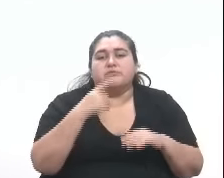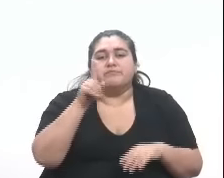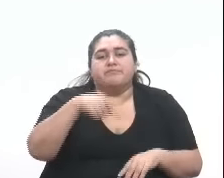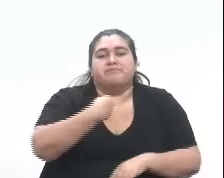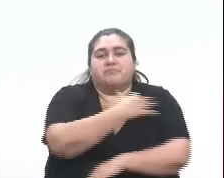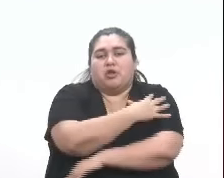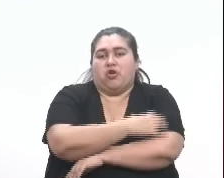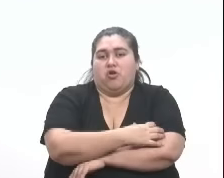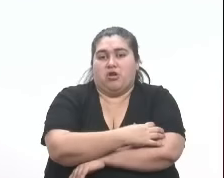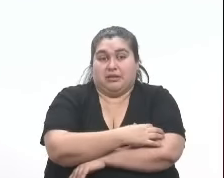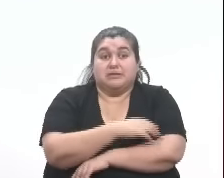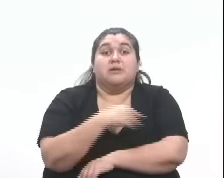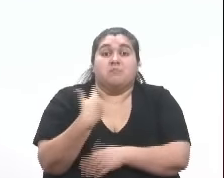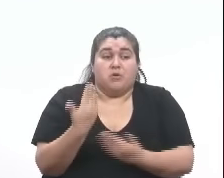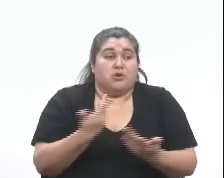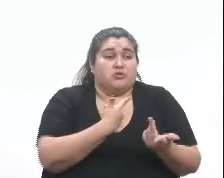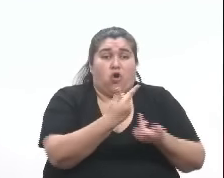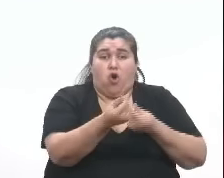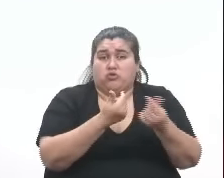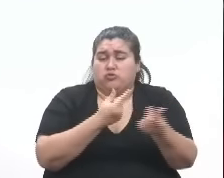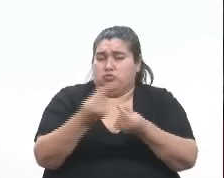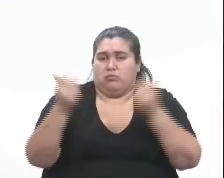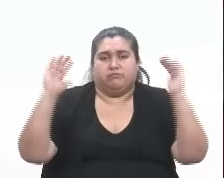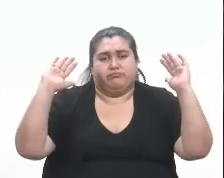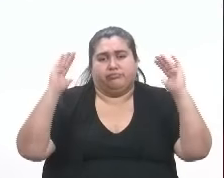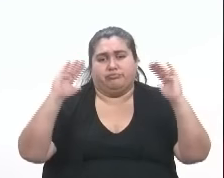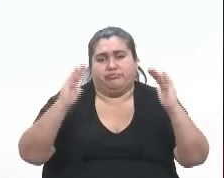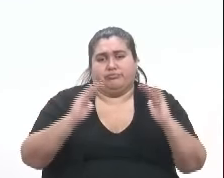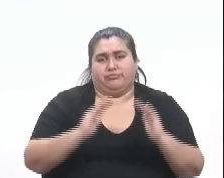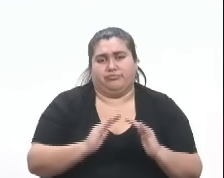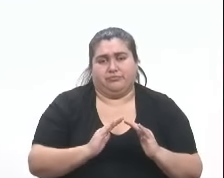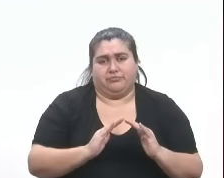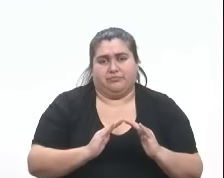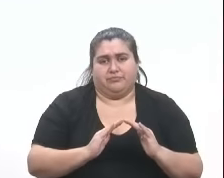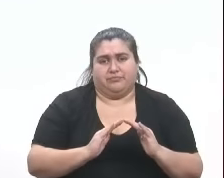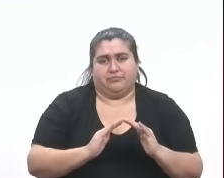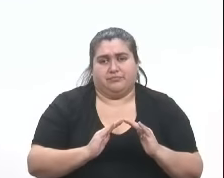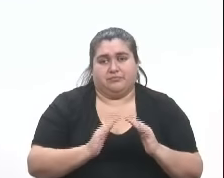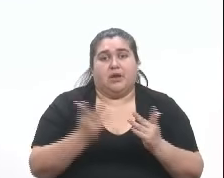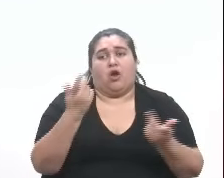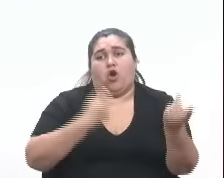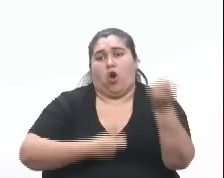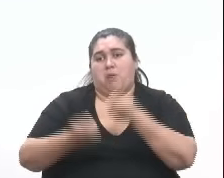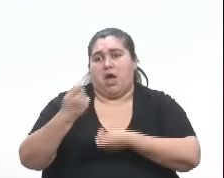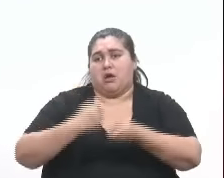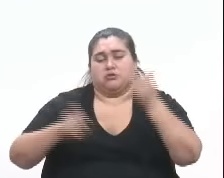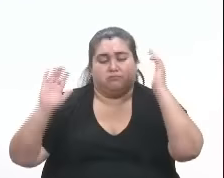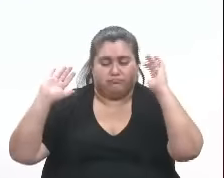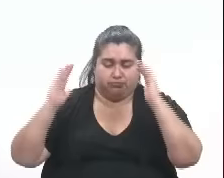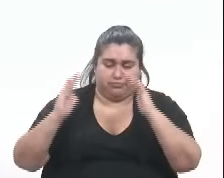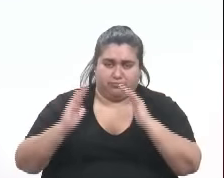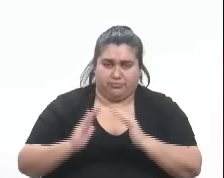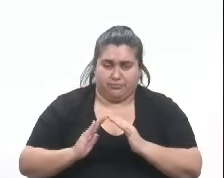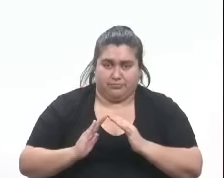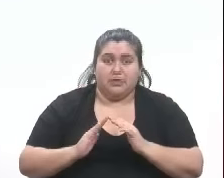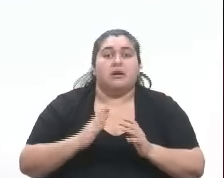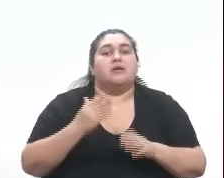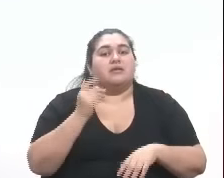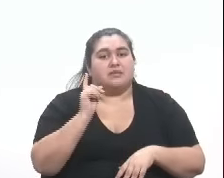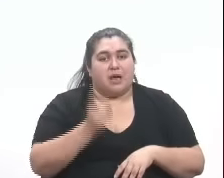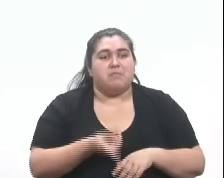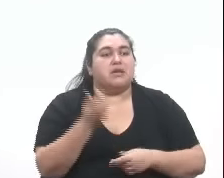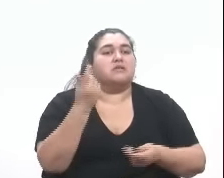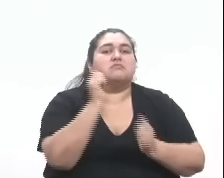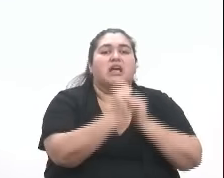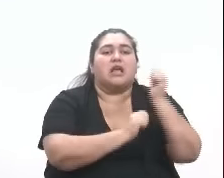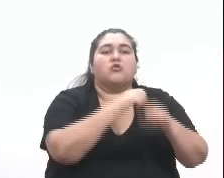el consumo, así se derrumbó el comercio, así se derrumba la